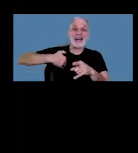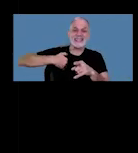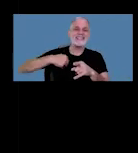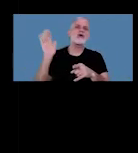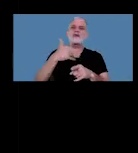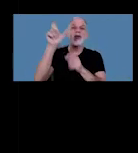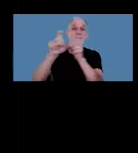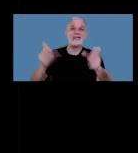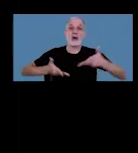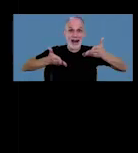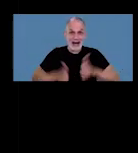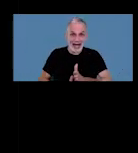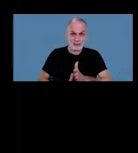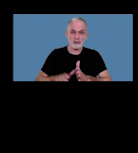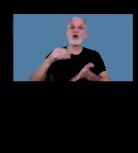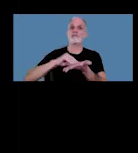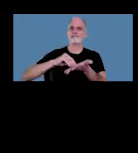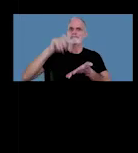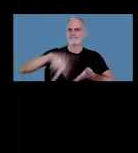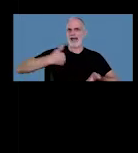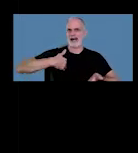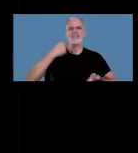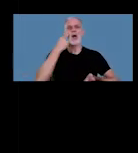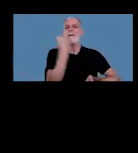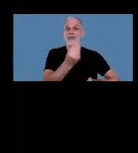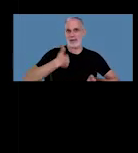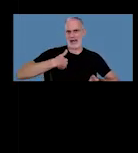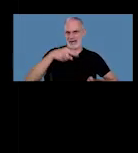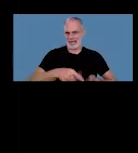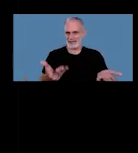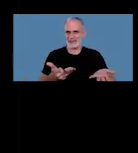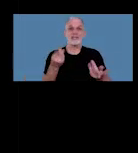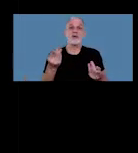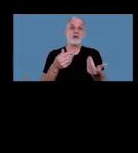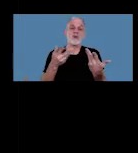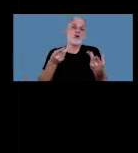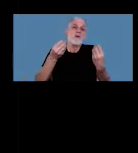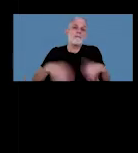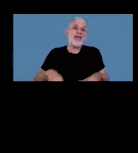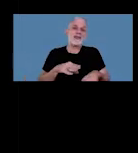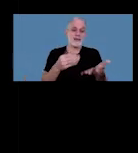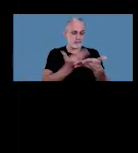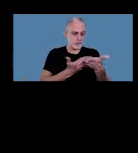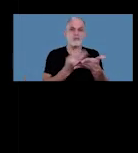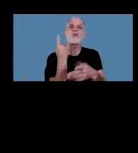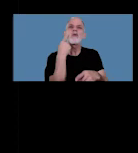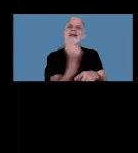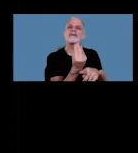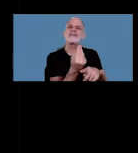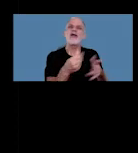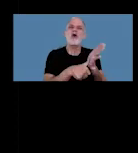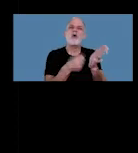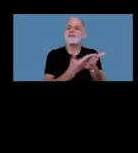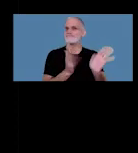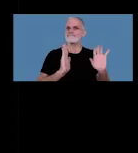persona nacida en el territorio argentino, que habite dentro del territorio argentino y que no haya perdido la condición de residente.